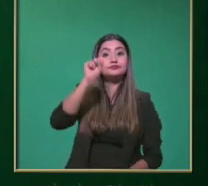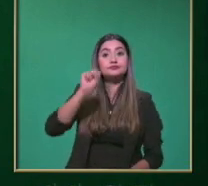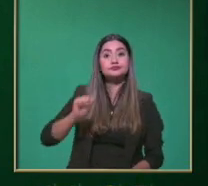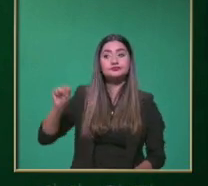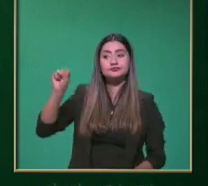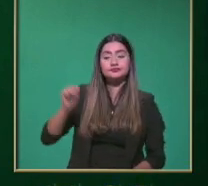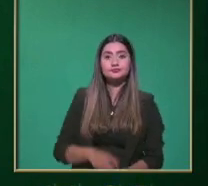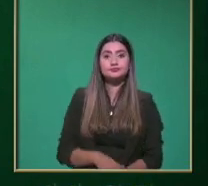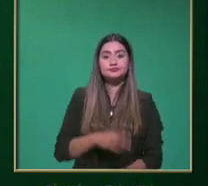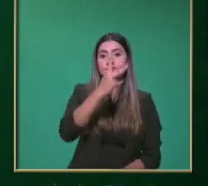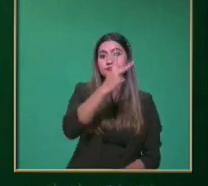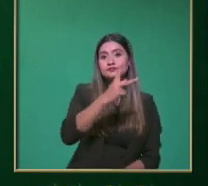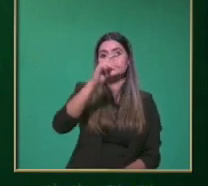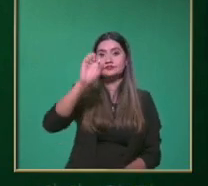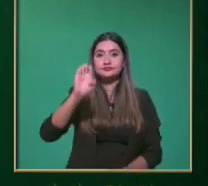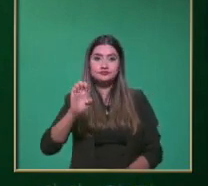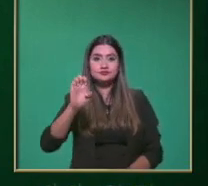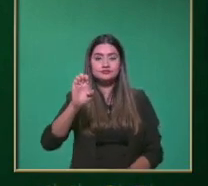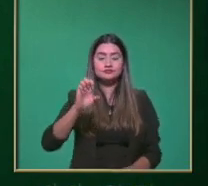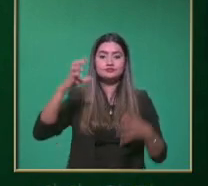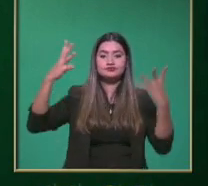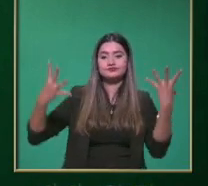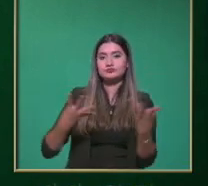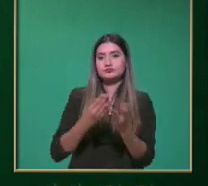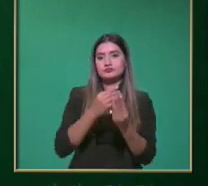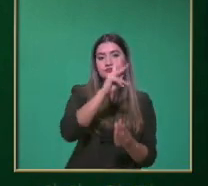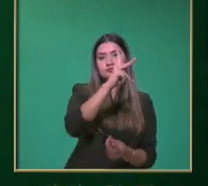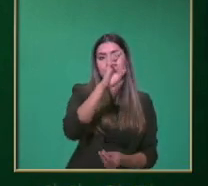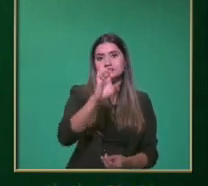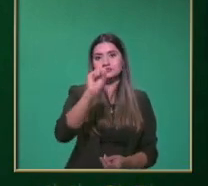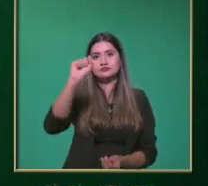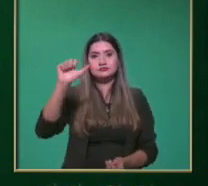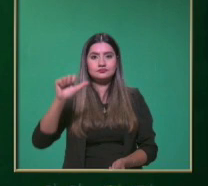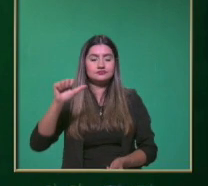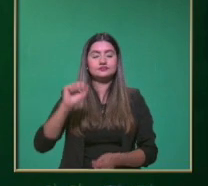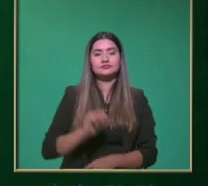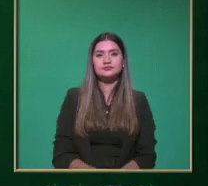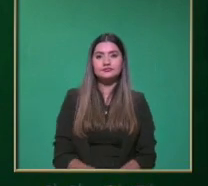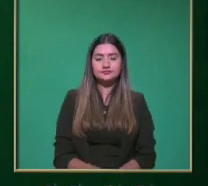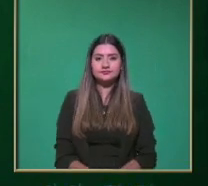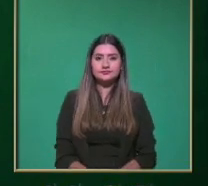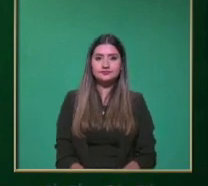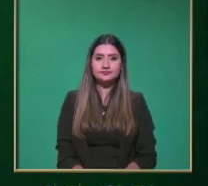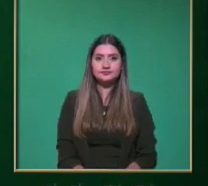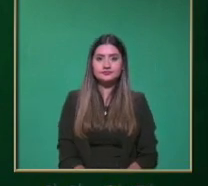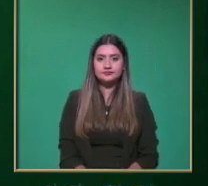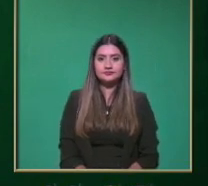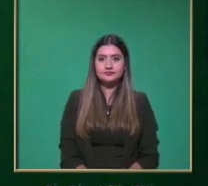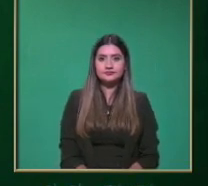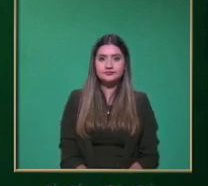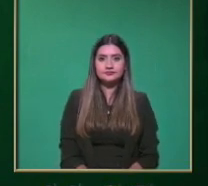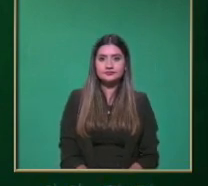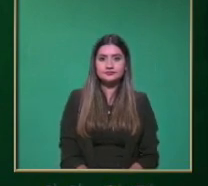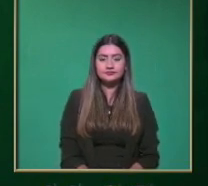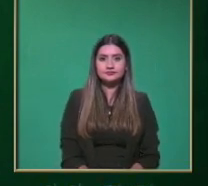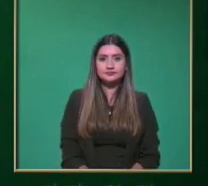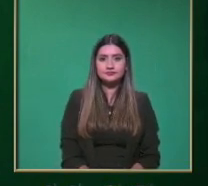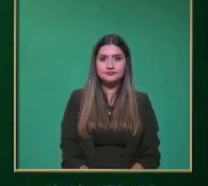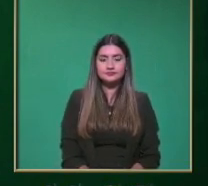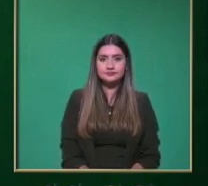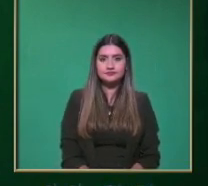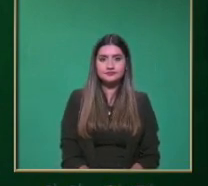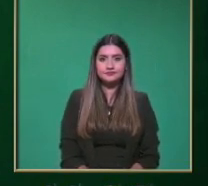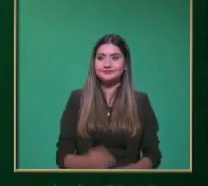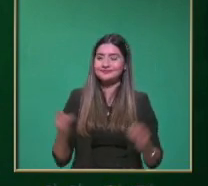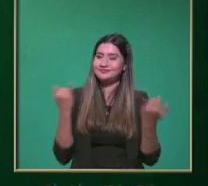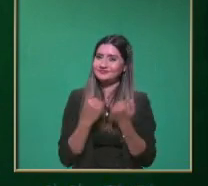P, de pesa. Y ahí escribimos la sílaba que falta. Sigan con nosotros,